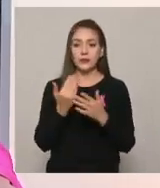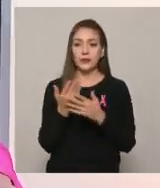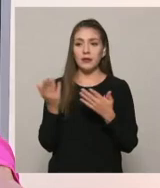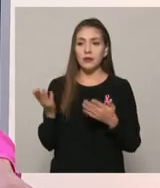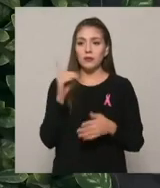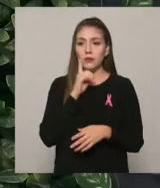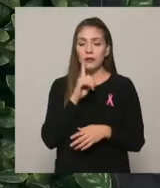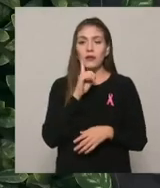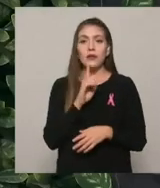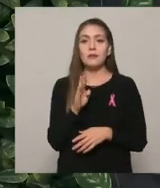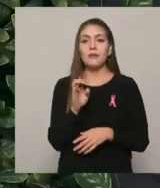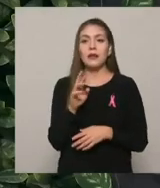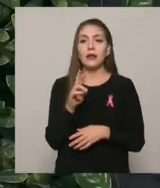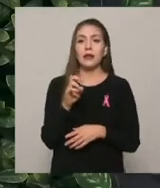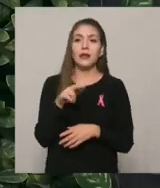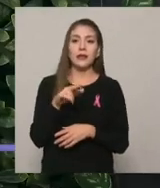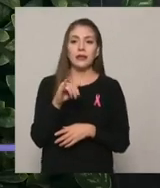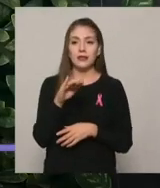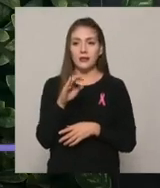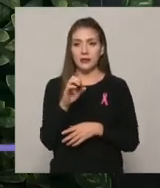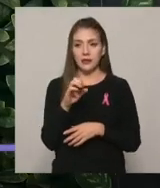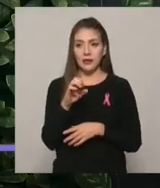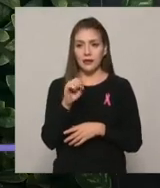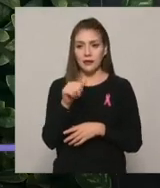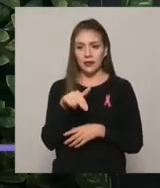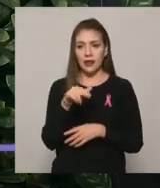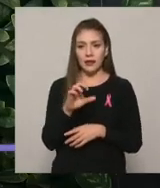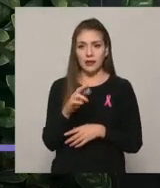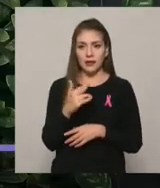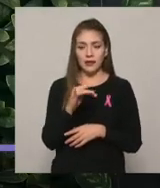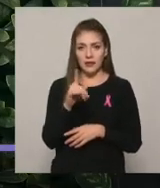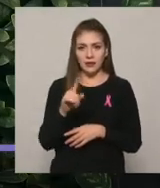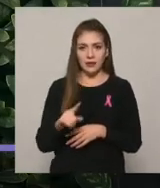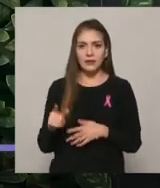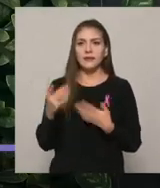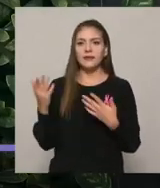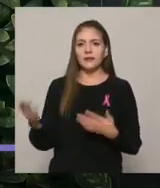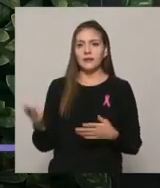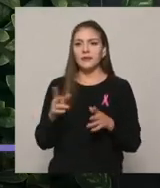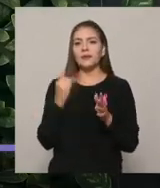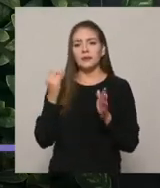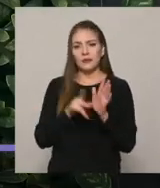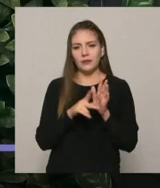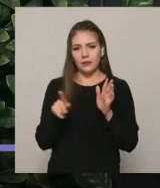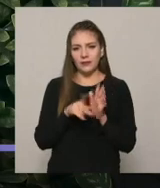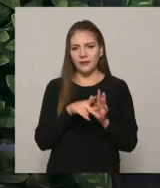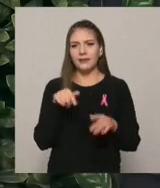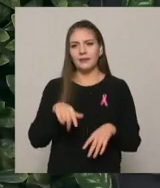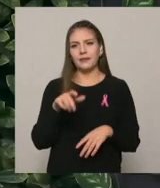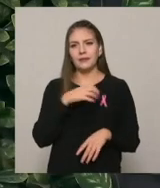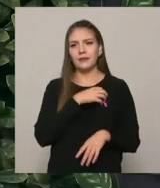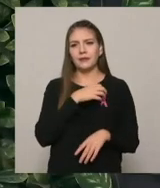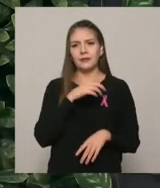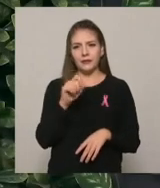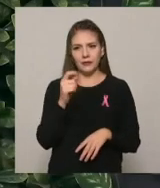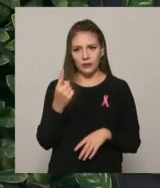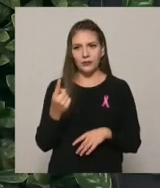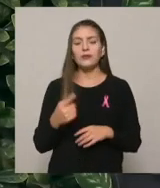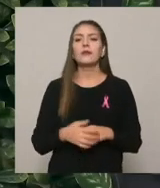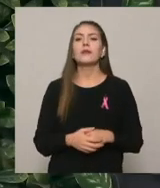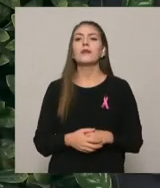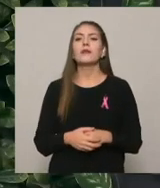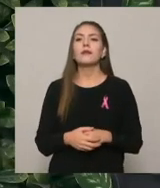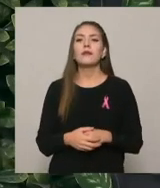Berenice Sánchez, periodista encargada también de redes sociales de Capital 21. Bienvenida. Gracias. Y también has dado e